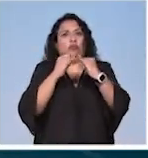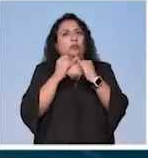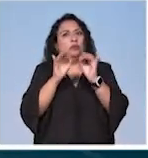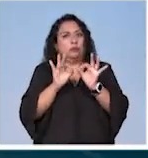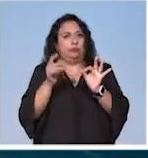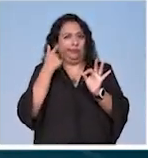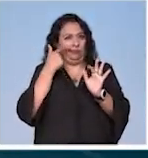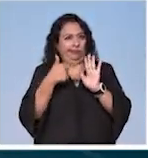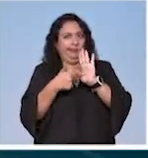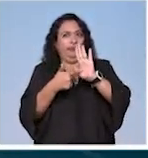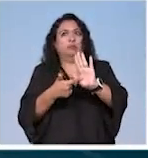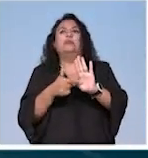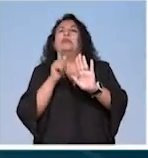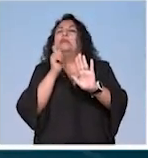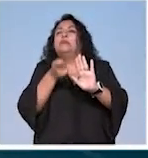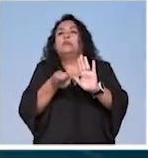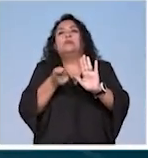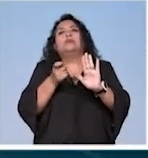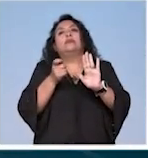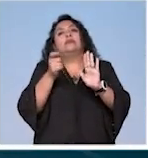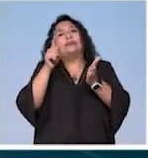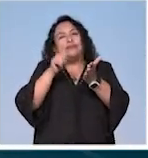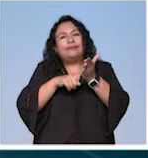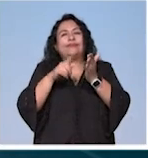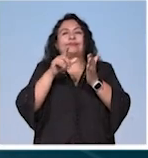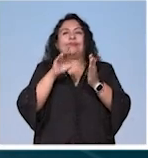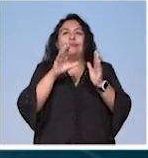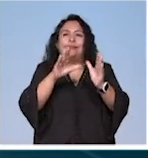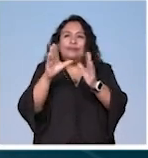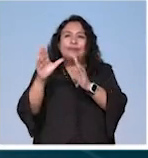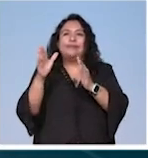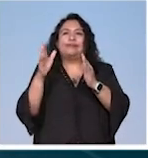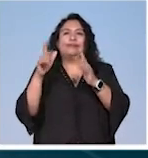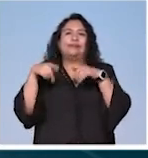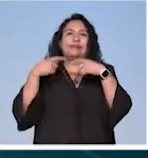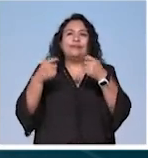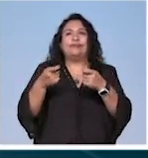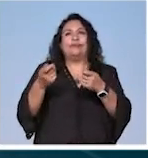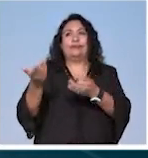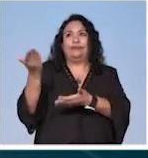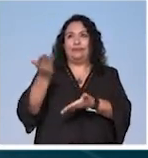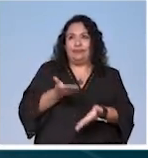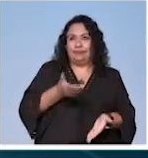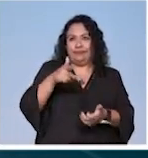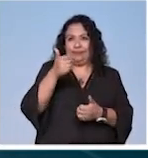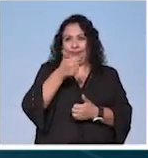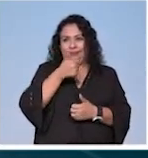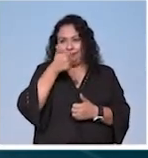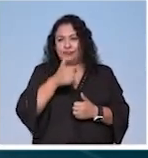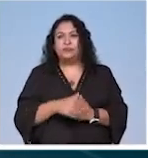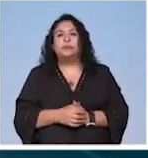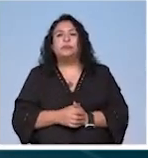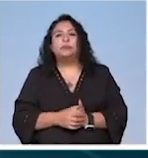de la época y fungía como un seminario. Aquí mismo residieron los estudiantes de la congregación.